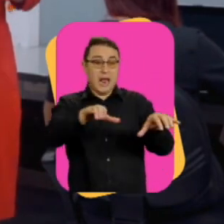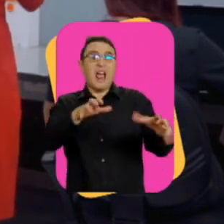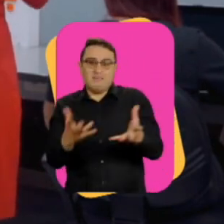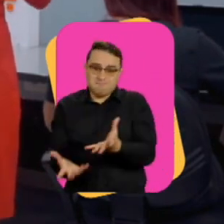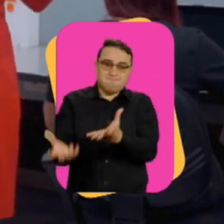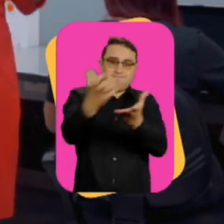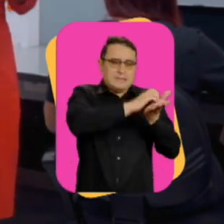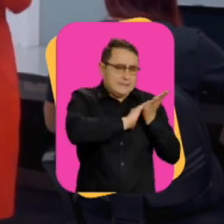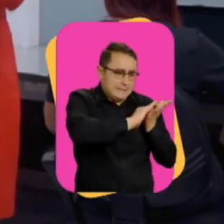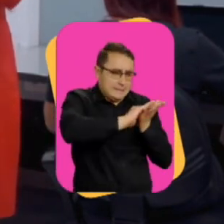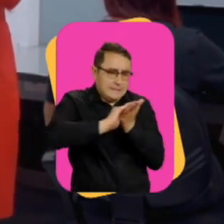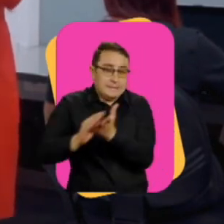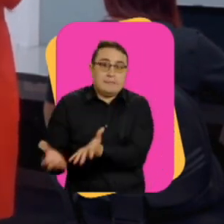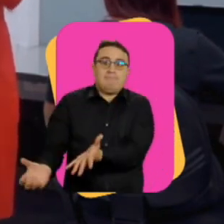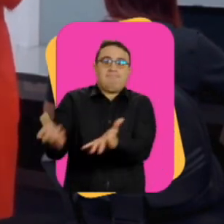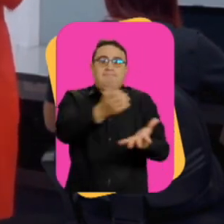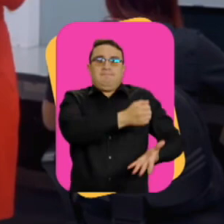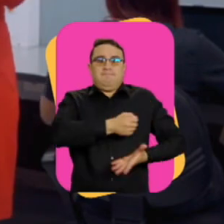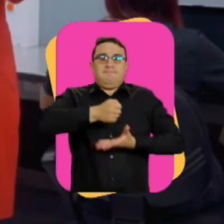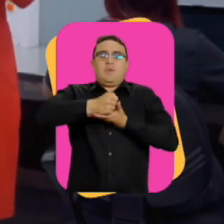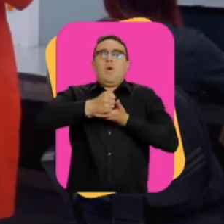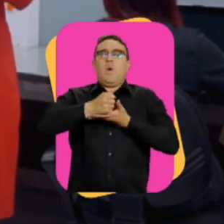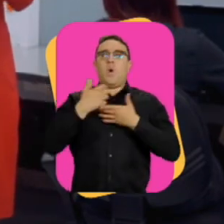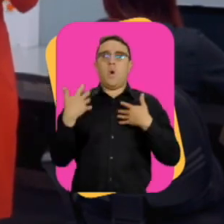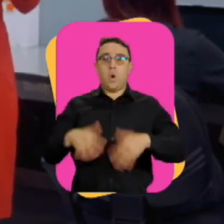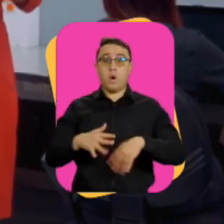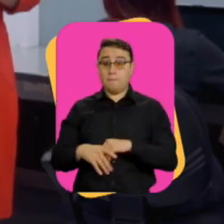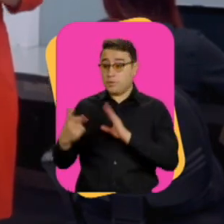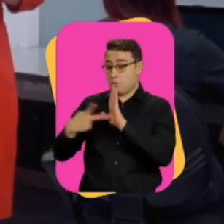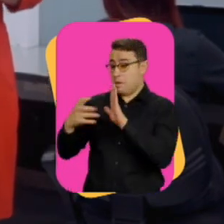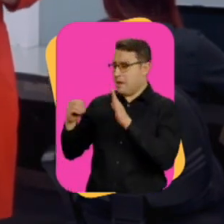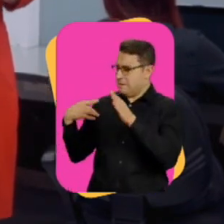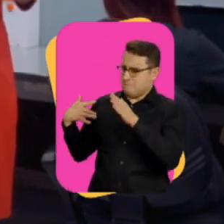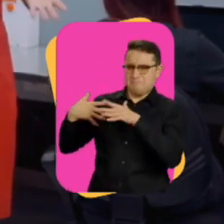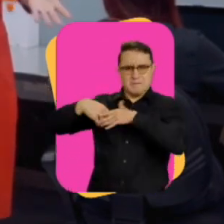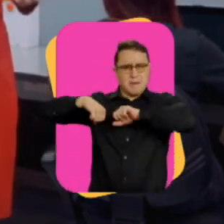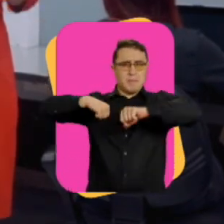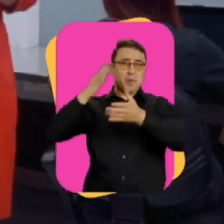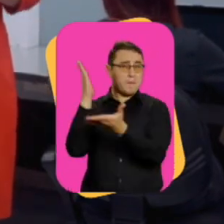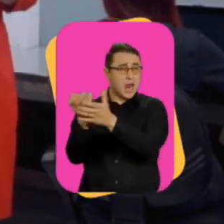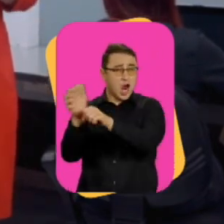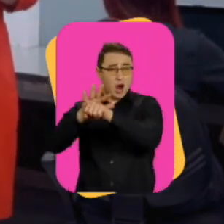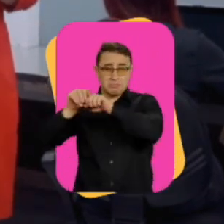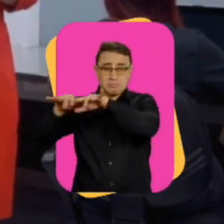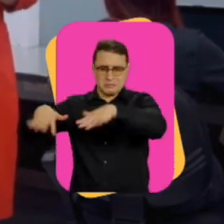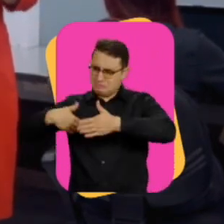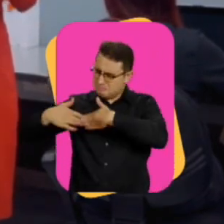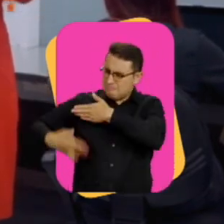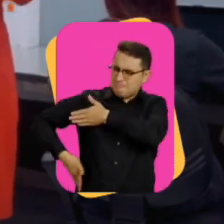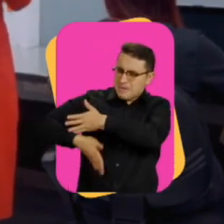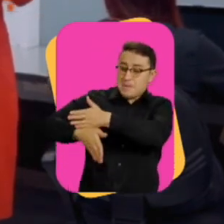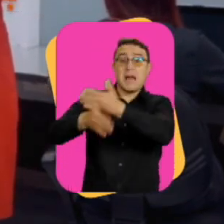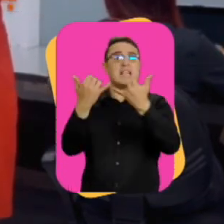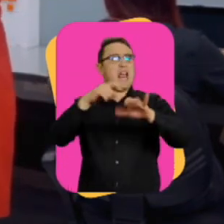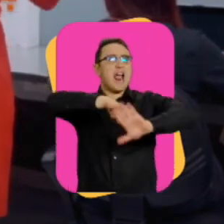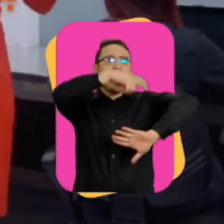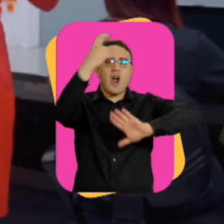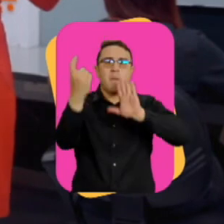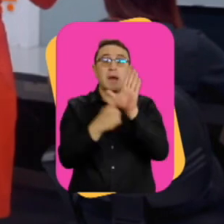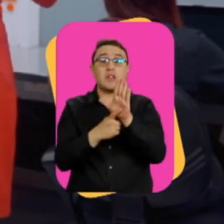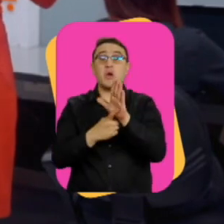momento, y gracias a la gestión del 2020, que no paró pese a la pandemia, pues los hemos recuperado en su totalidad. Tenemos archivos